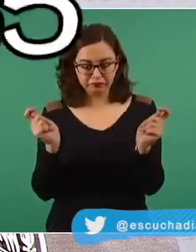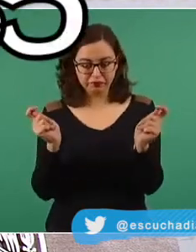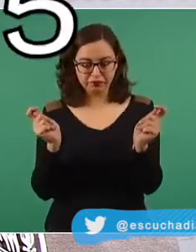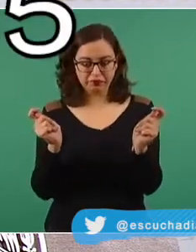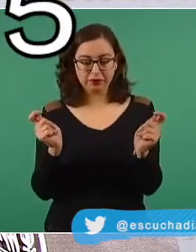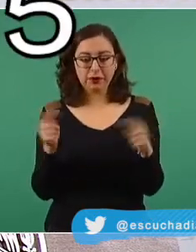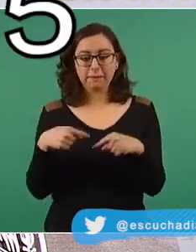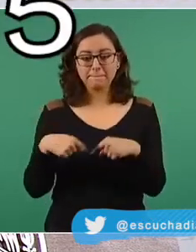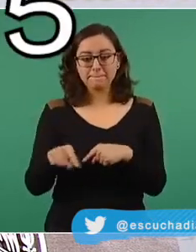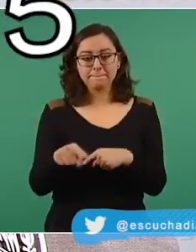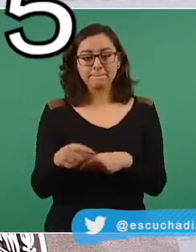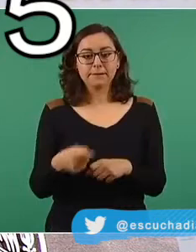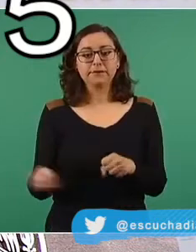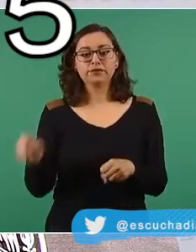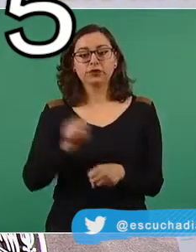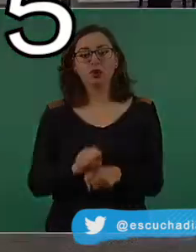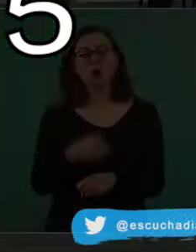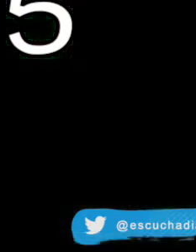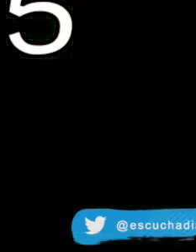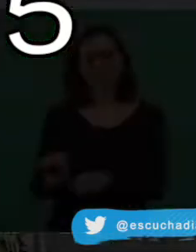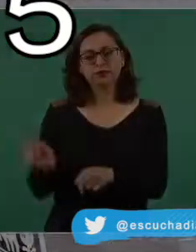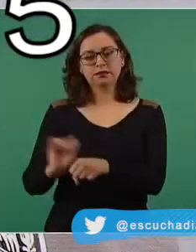aplicado